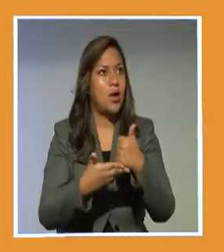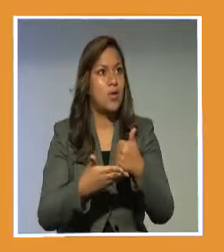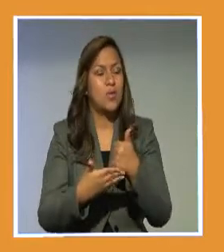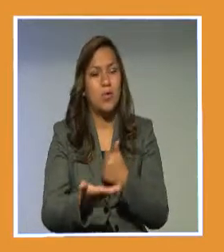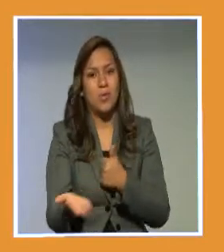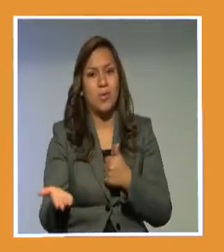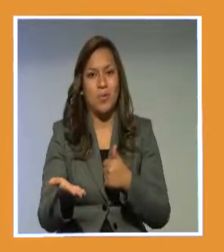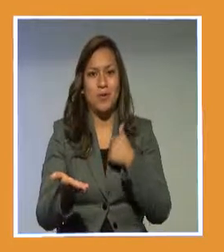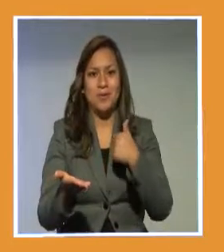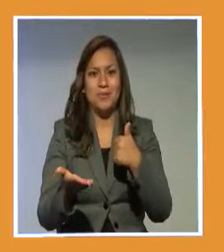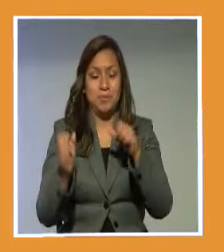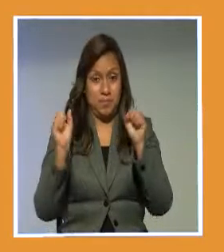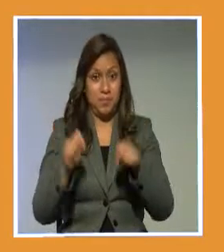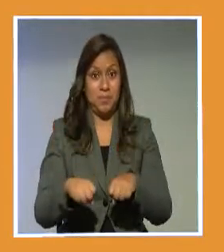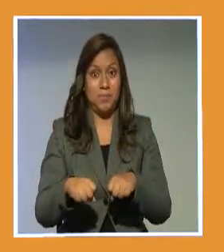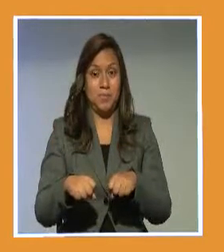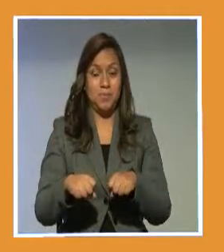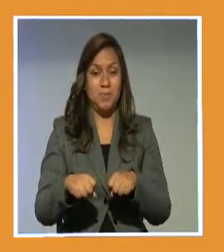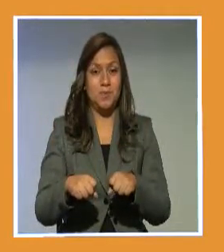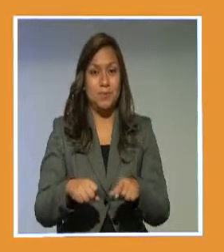porque